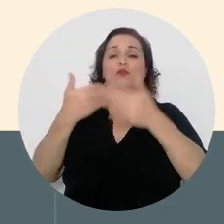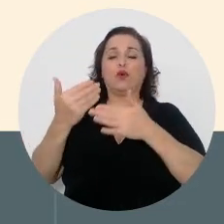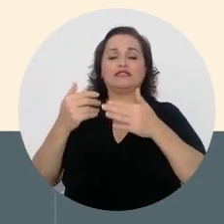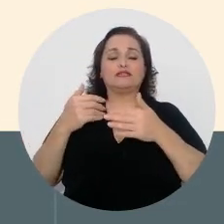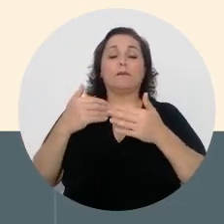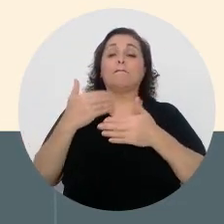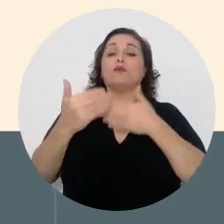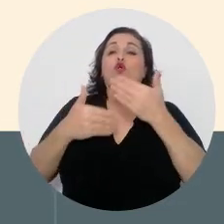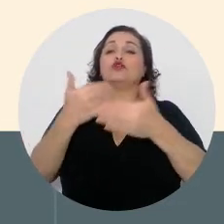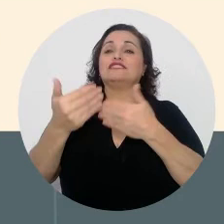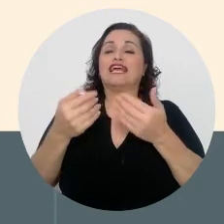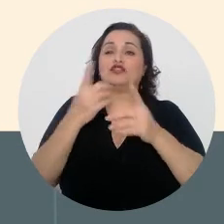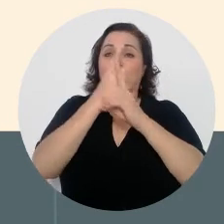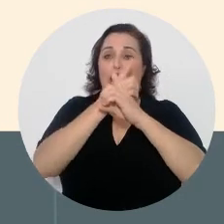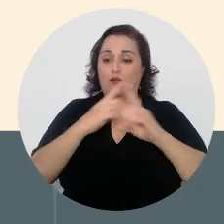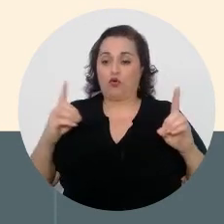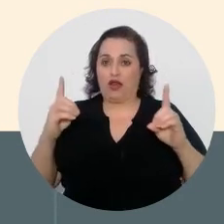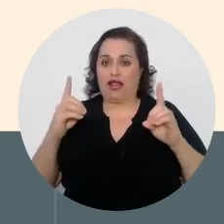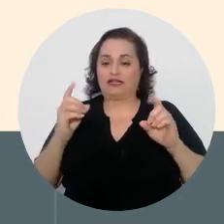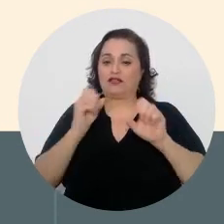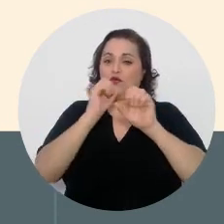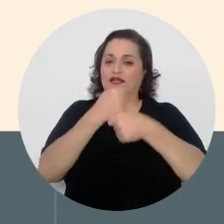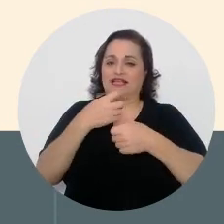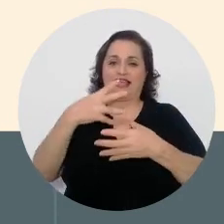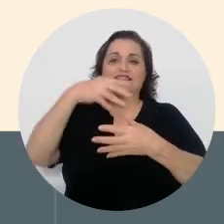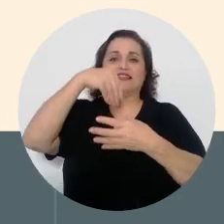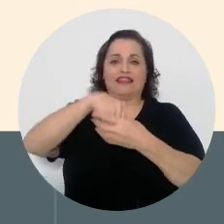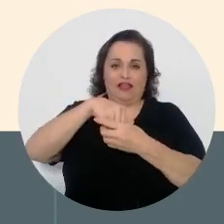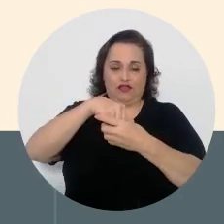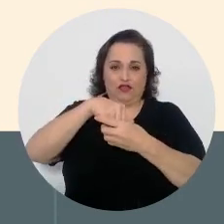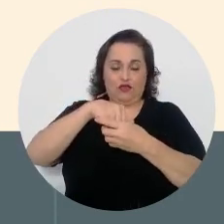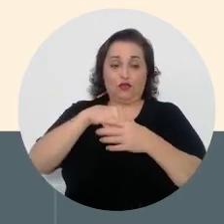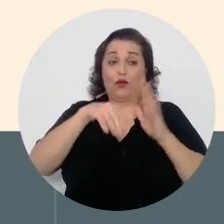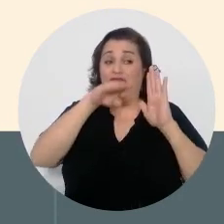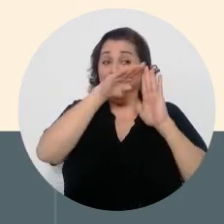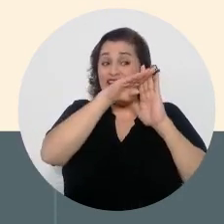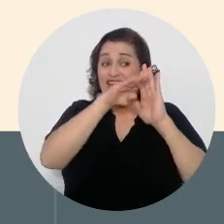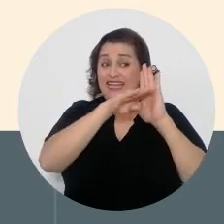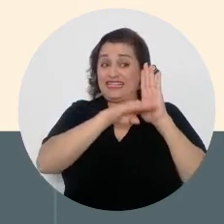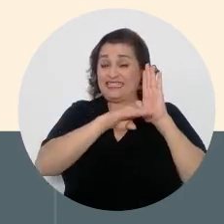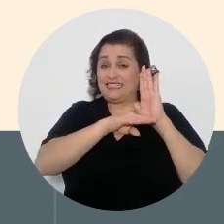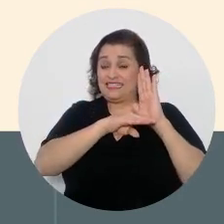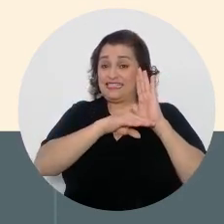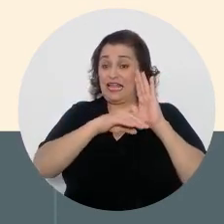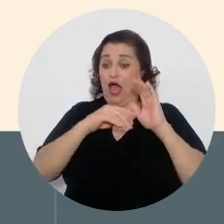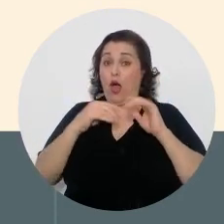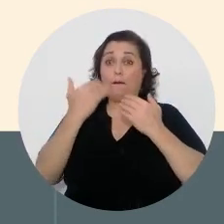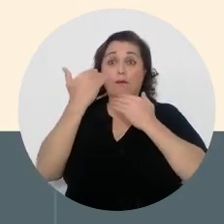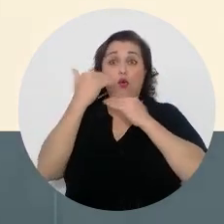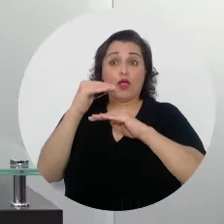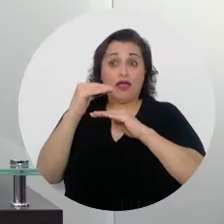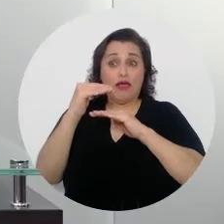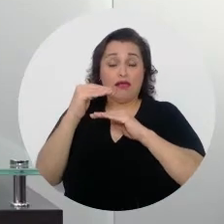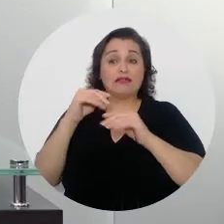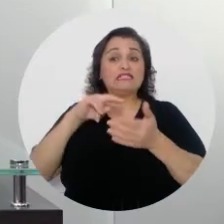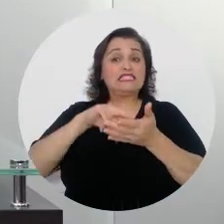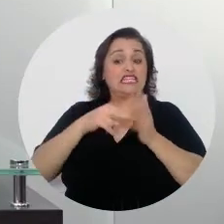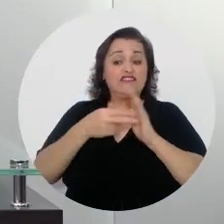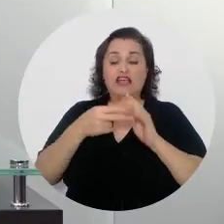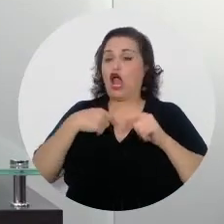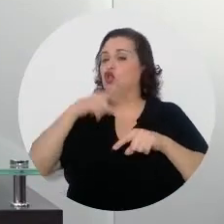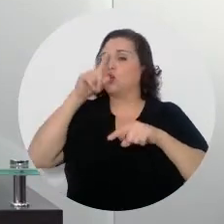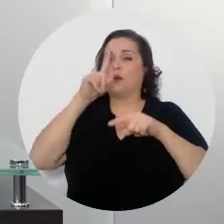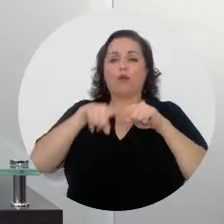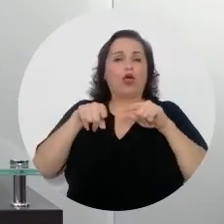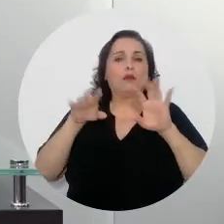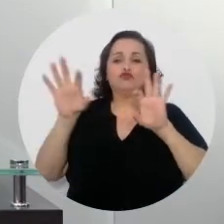proceso democrático que se efectúa a lo interno. Esas listas cerradas y bloqueadas significa que no